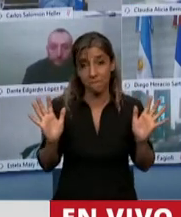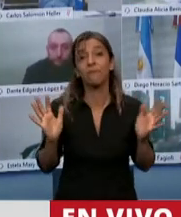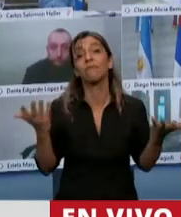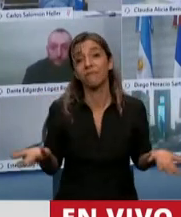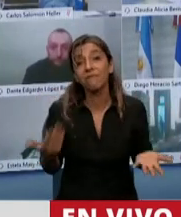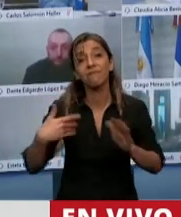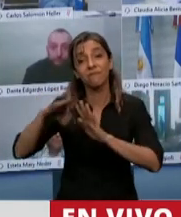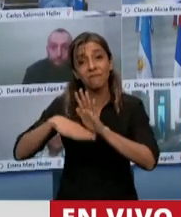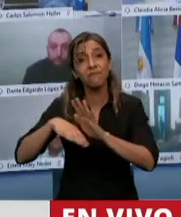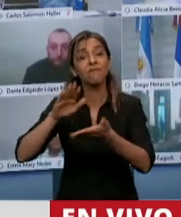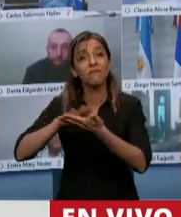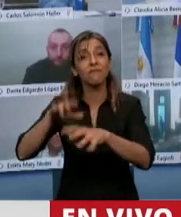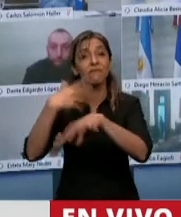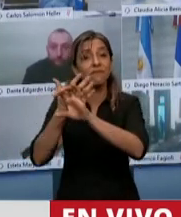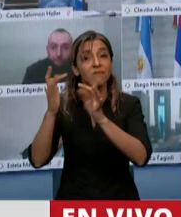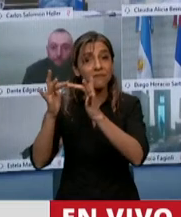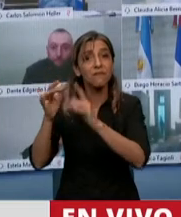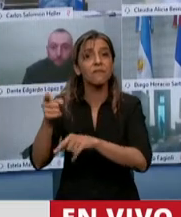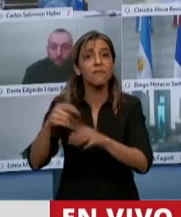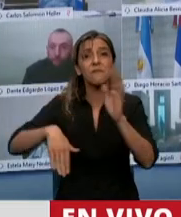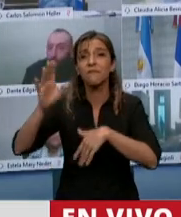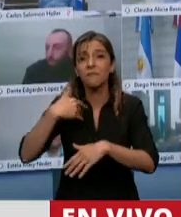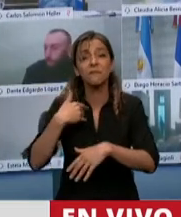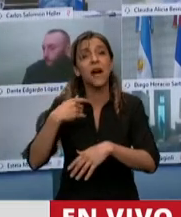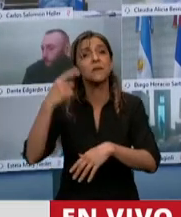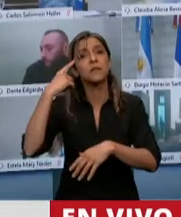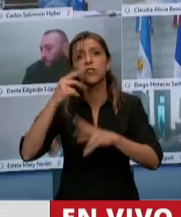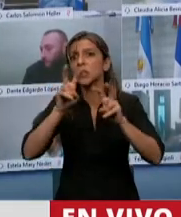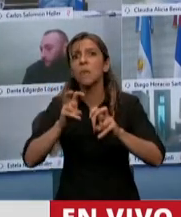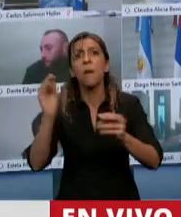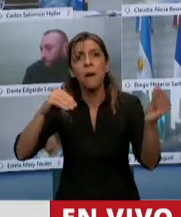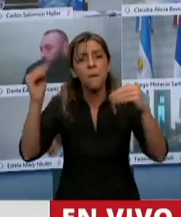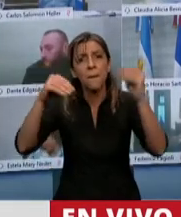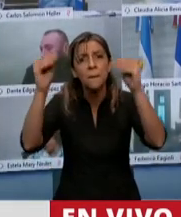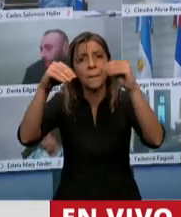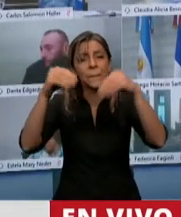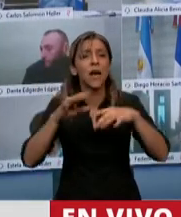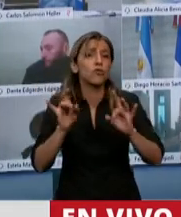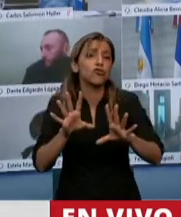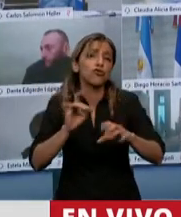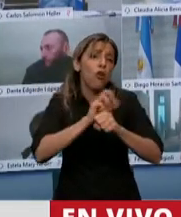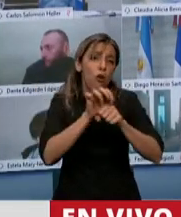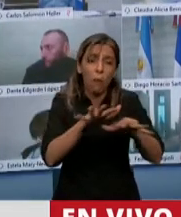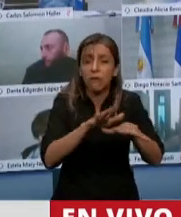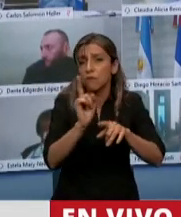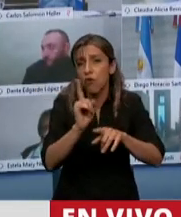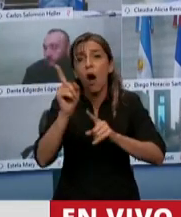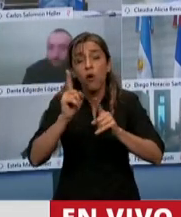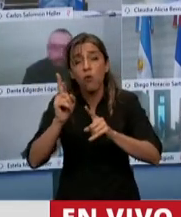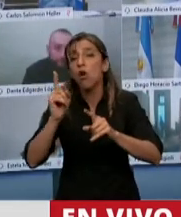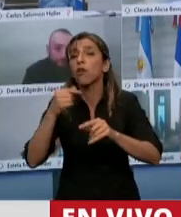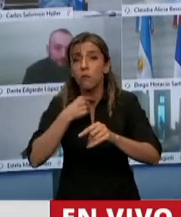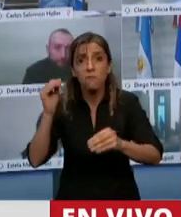más insistieron por la apertura de los temas a aquellos que no tengan que ver exclusivamente con la pandemia eran